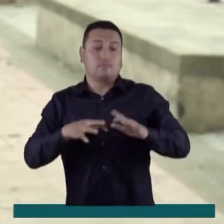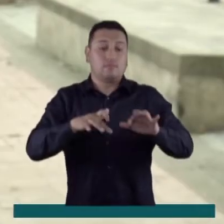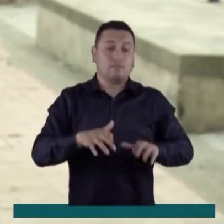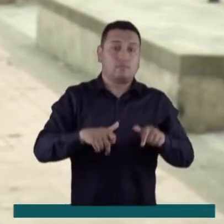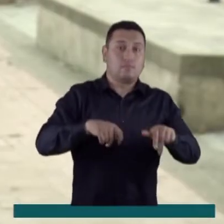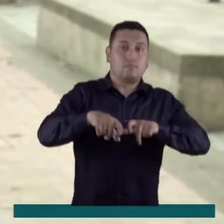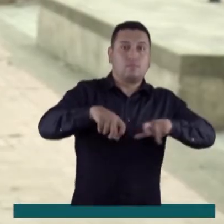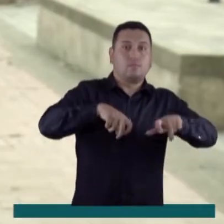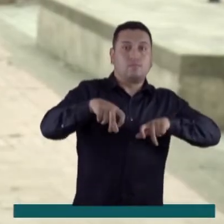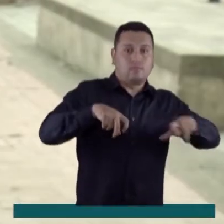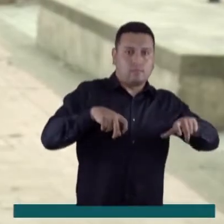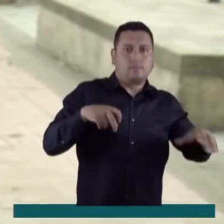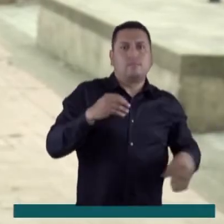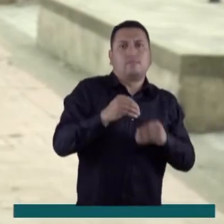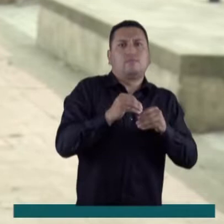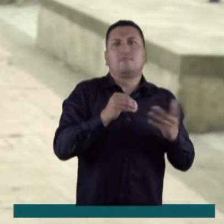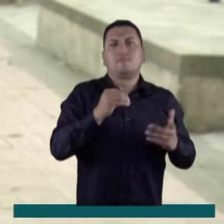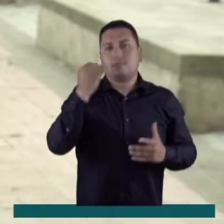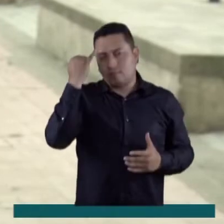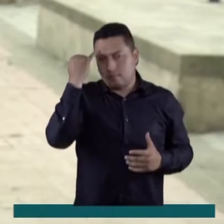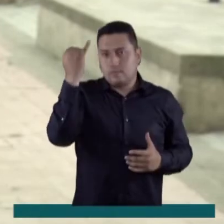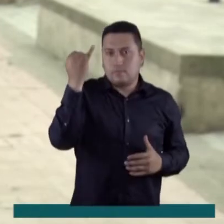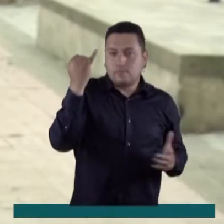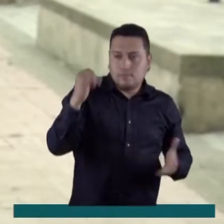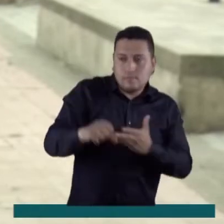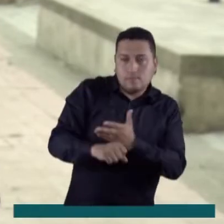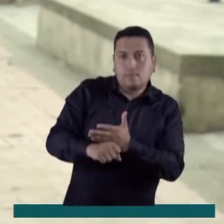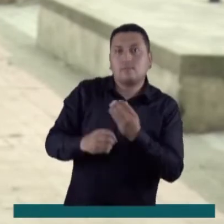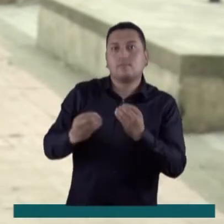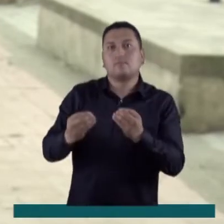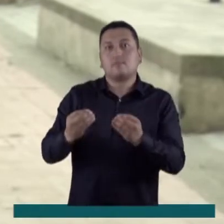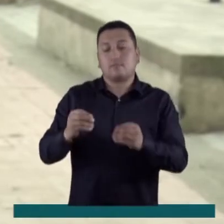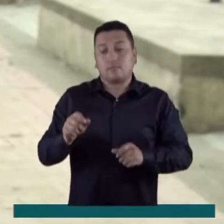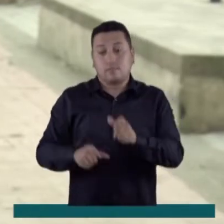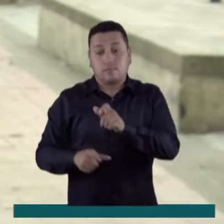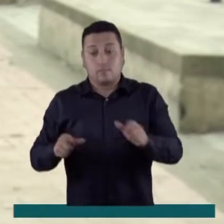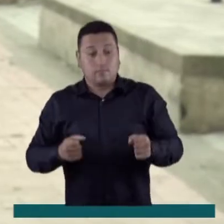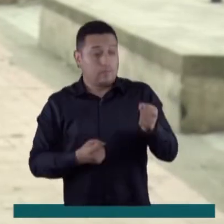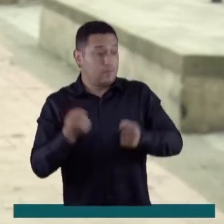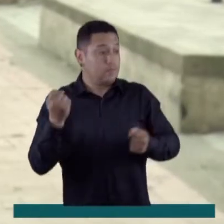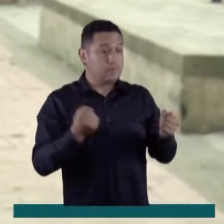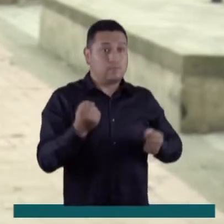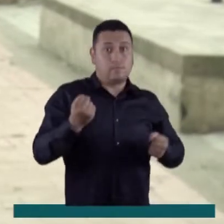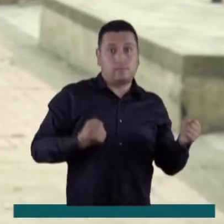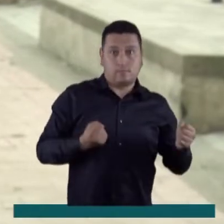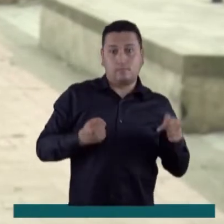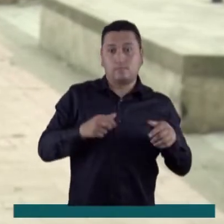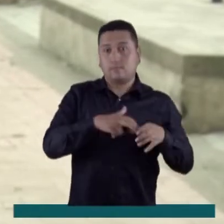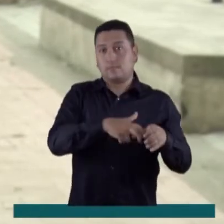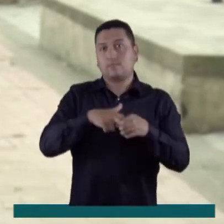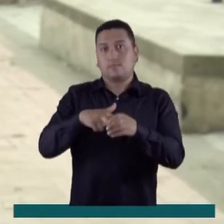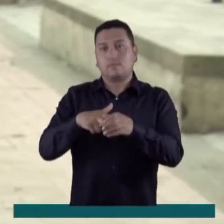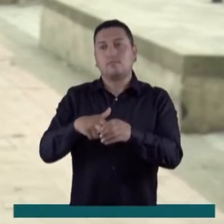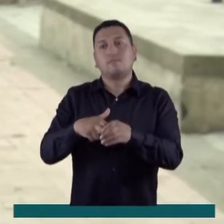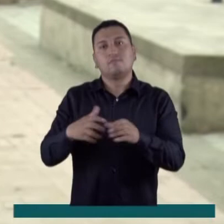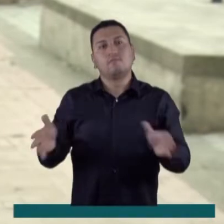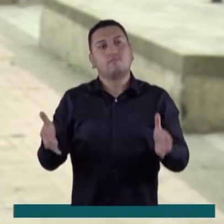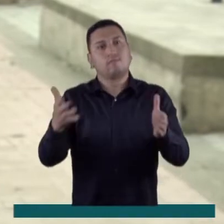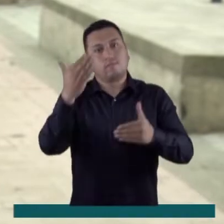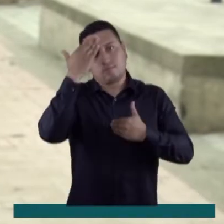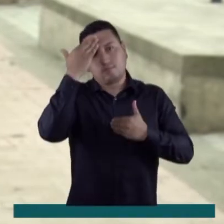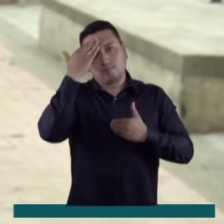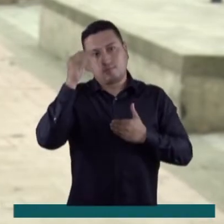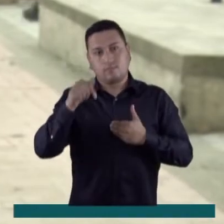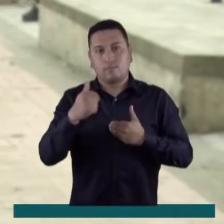Desde la Secretaría de Movilidad también se está proyectando una iniciativa para concientizar a los conductores de transporte público. Desde el municipio de